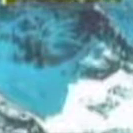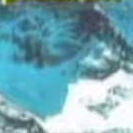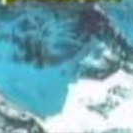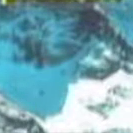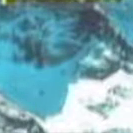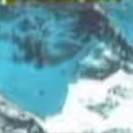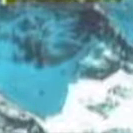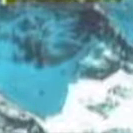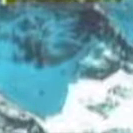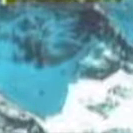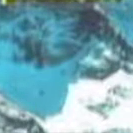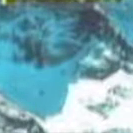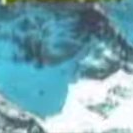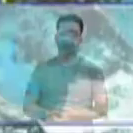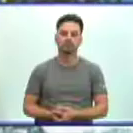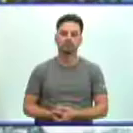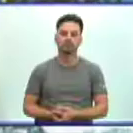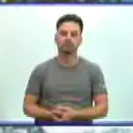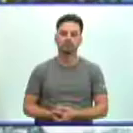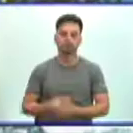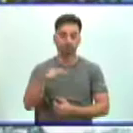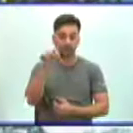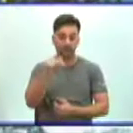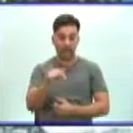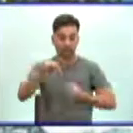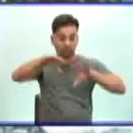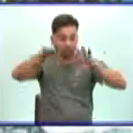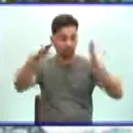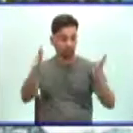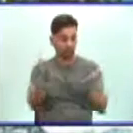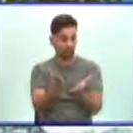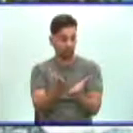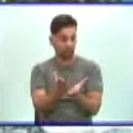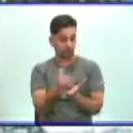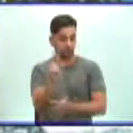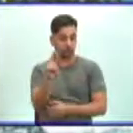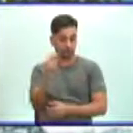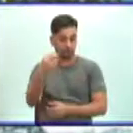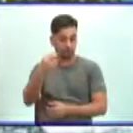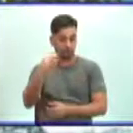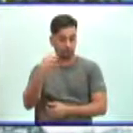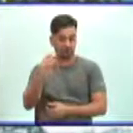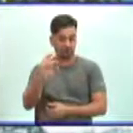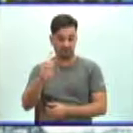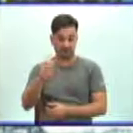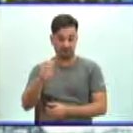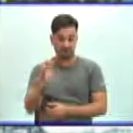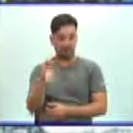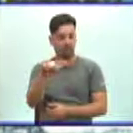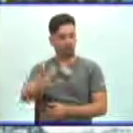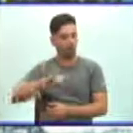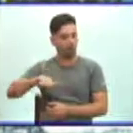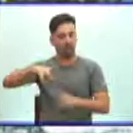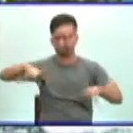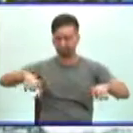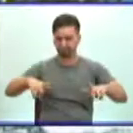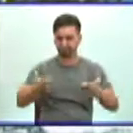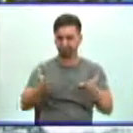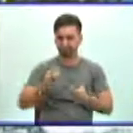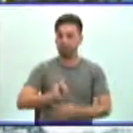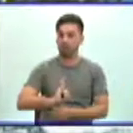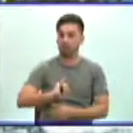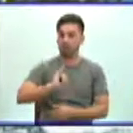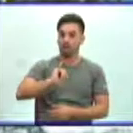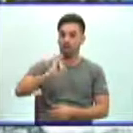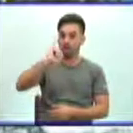En la troposfera se cumple también que a mayor altitud, menor temperatura. Eso ya lo hemos dicho. Y a mayor